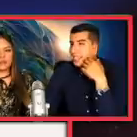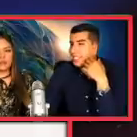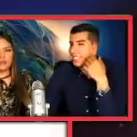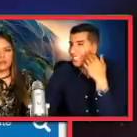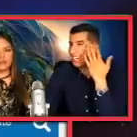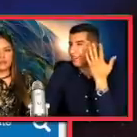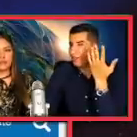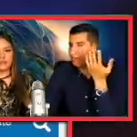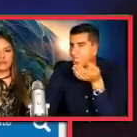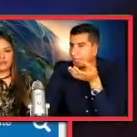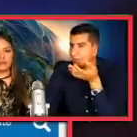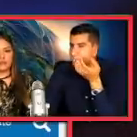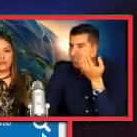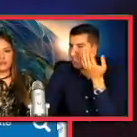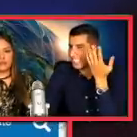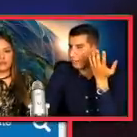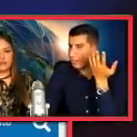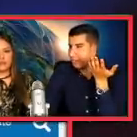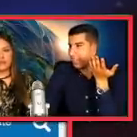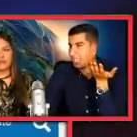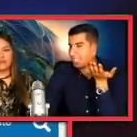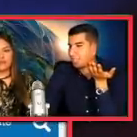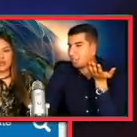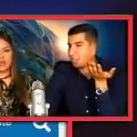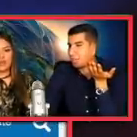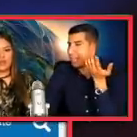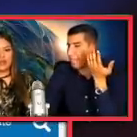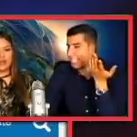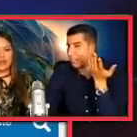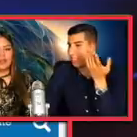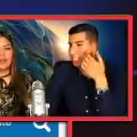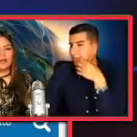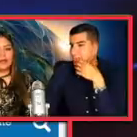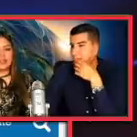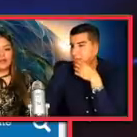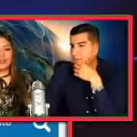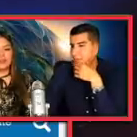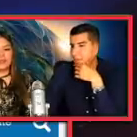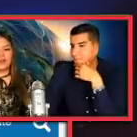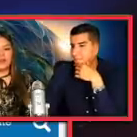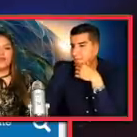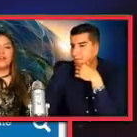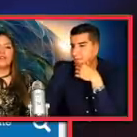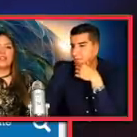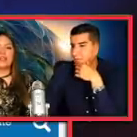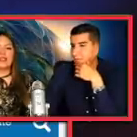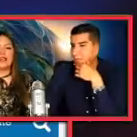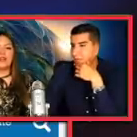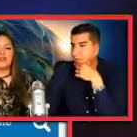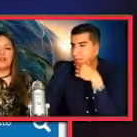conocer, algo completamente asqueroso que estuviera todavía cobrando y de vacaciones. Lo peor es que incluso despidieron a uno de